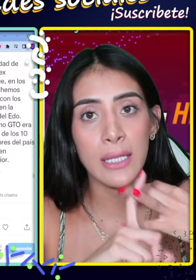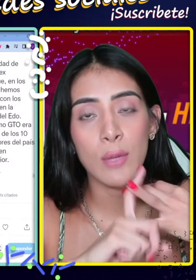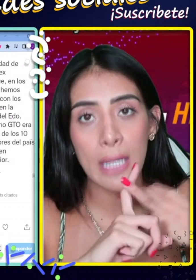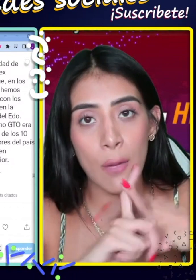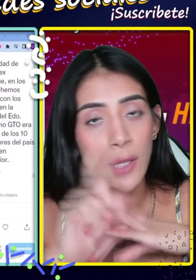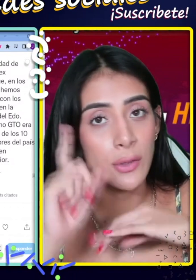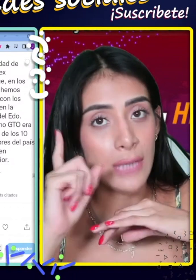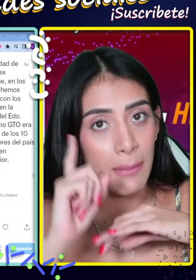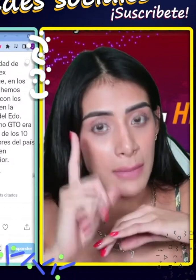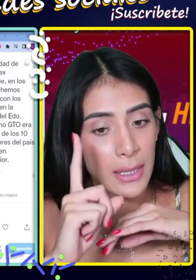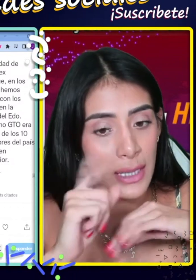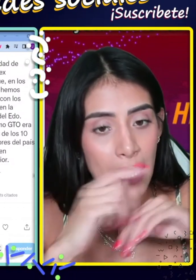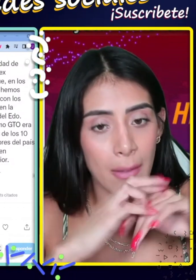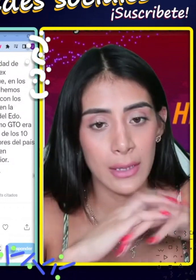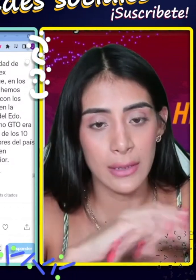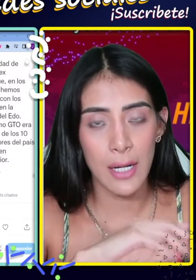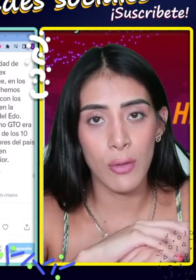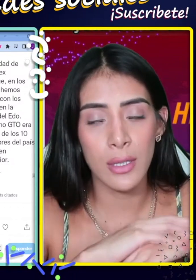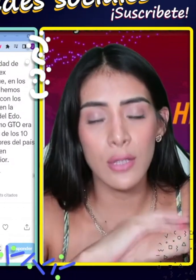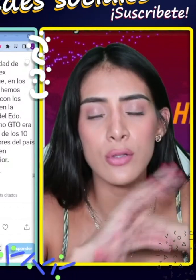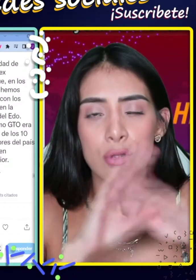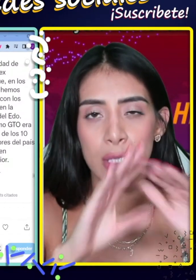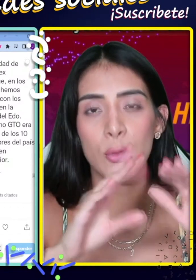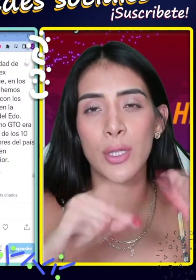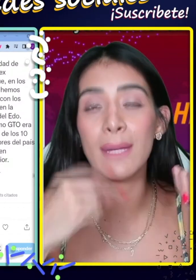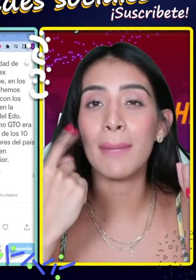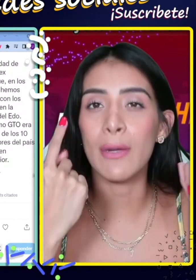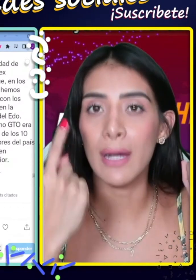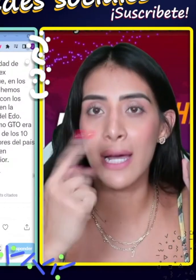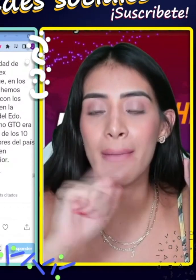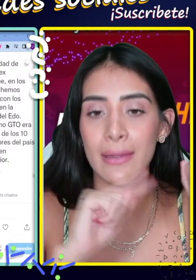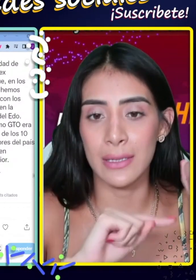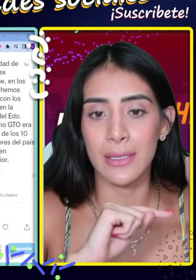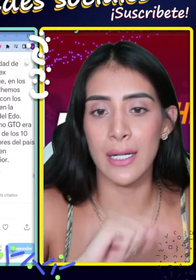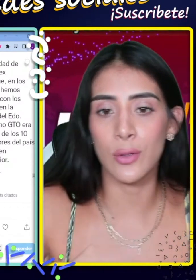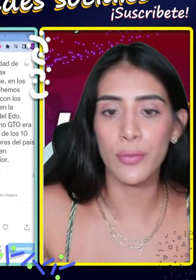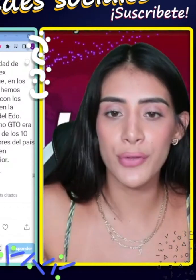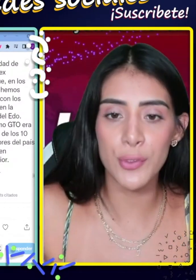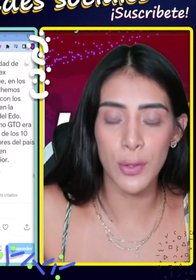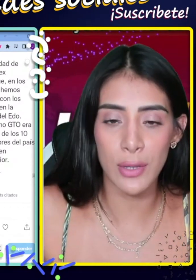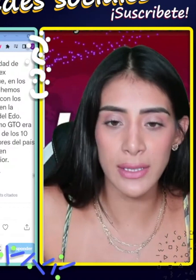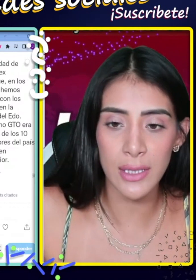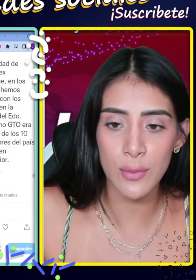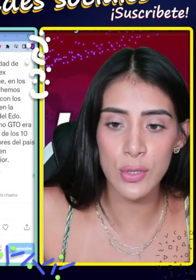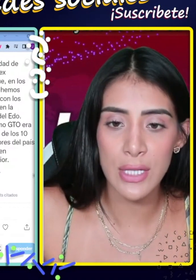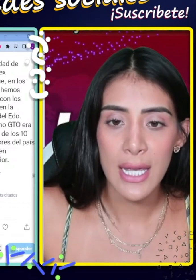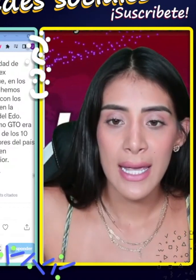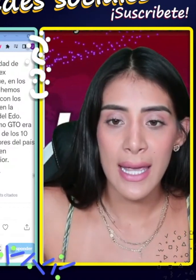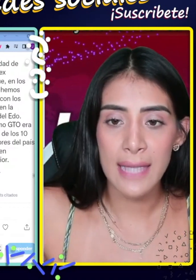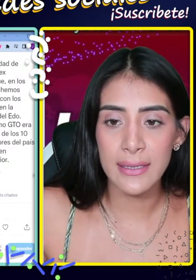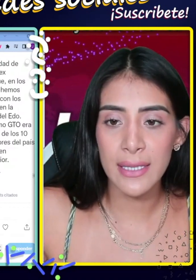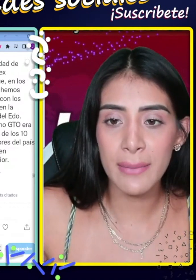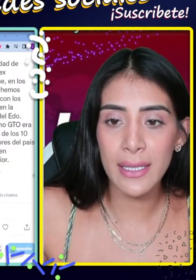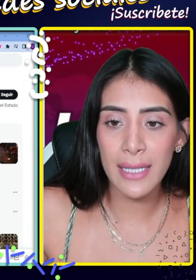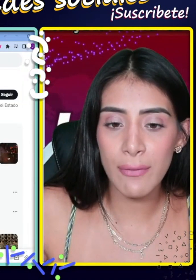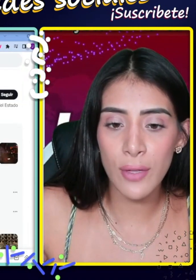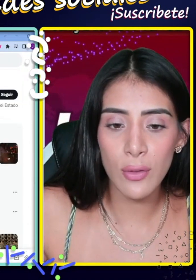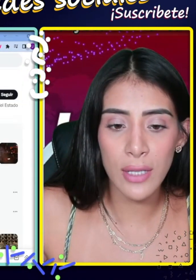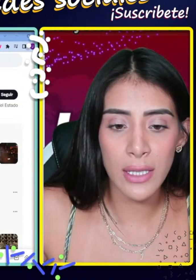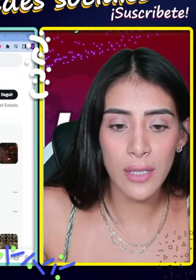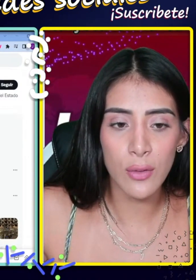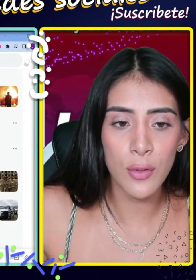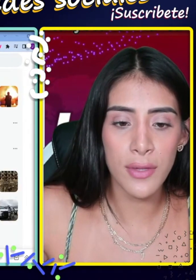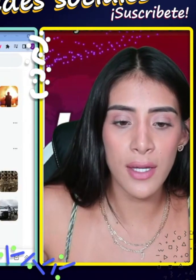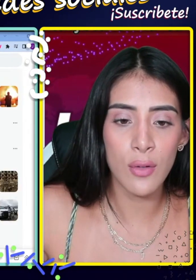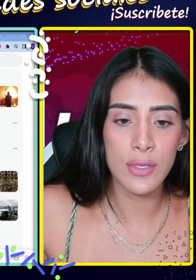y Guanajuato también acaba de entrar el gobernador. Son de Morena, pero acaban de entrar, ¿no? Entonces, bueno, aquí tenemos ese tema. ¿Qué fue lo